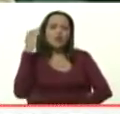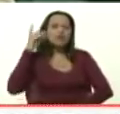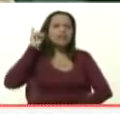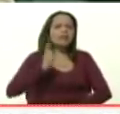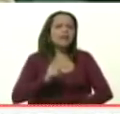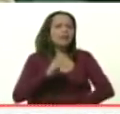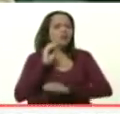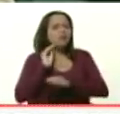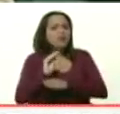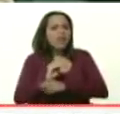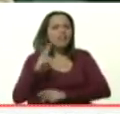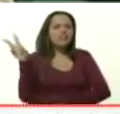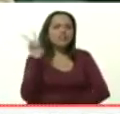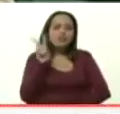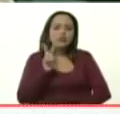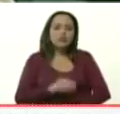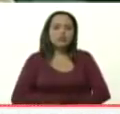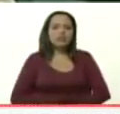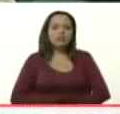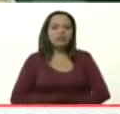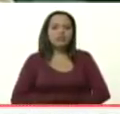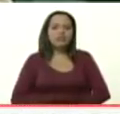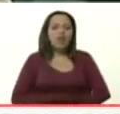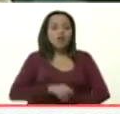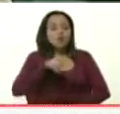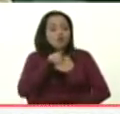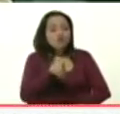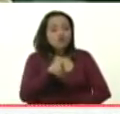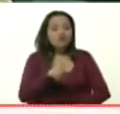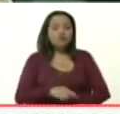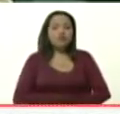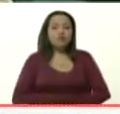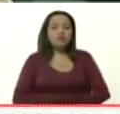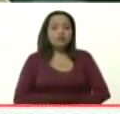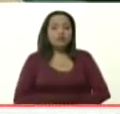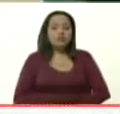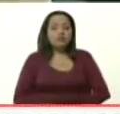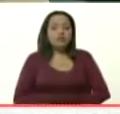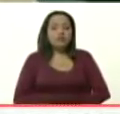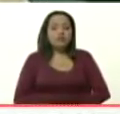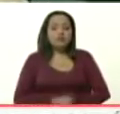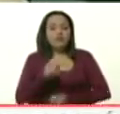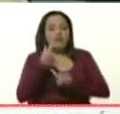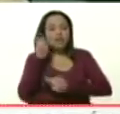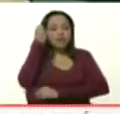a la seguridad de Venezuela. Tu inmadurez y tu insensatez.